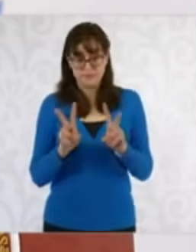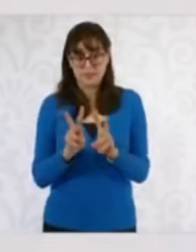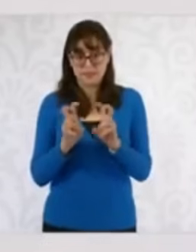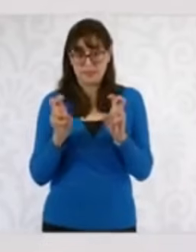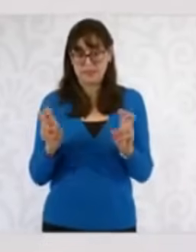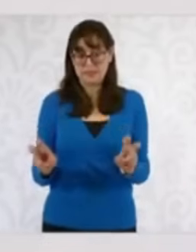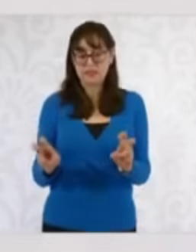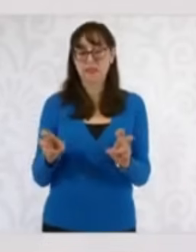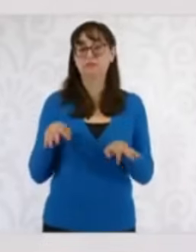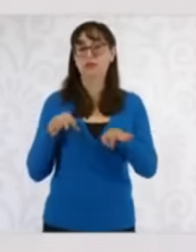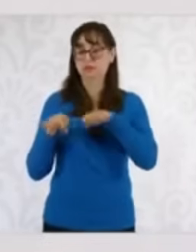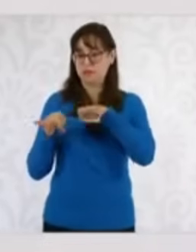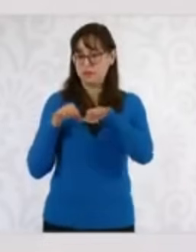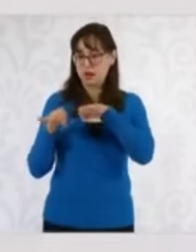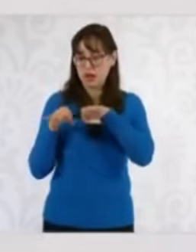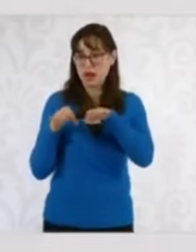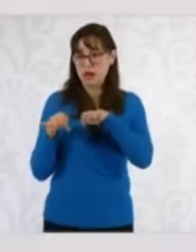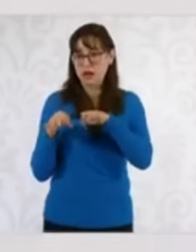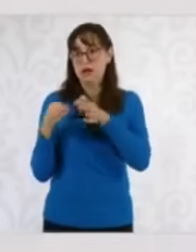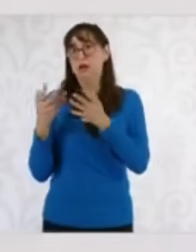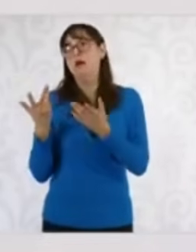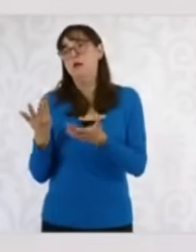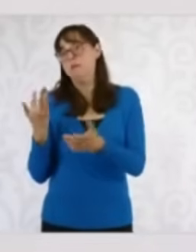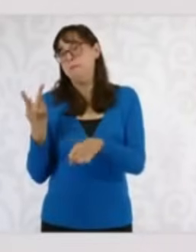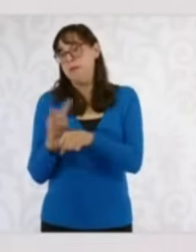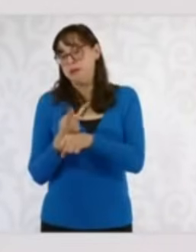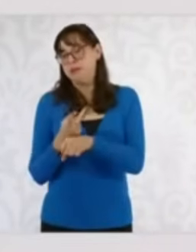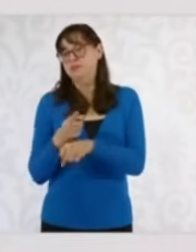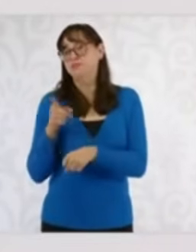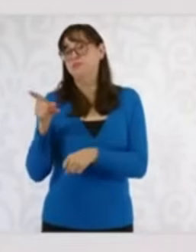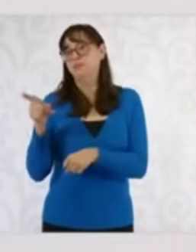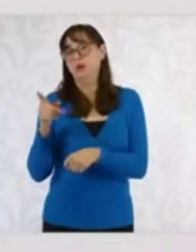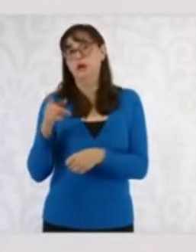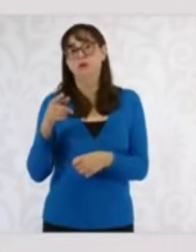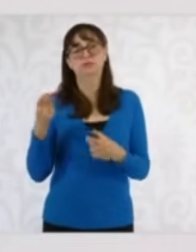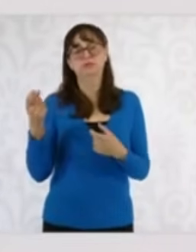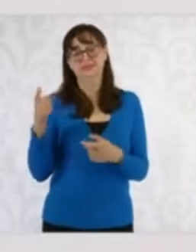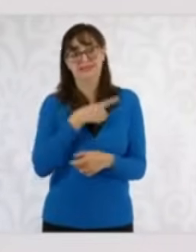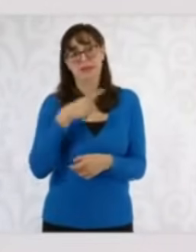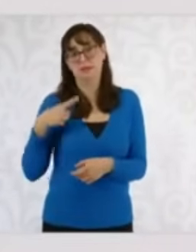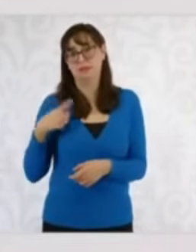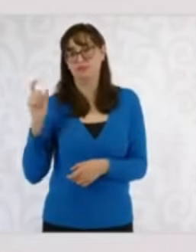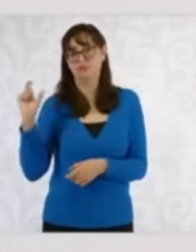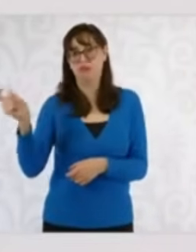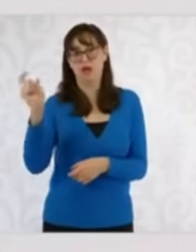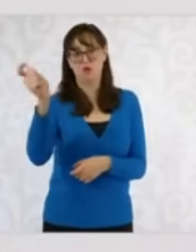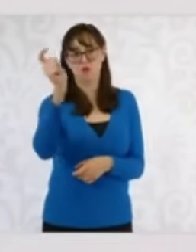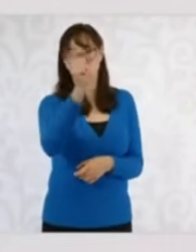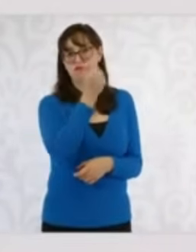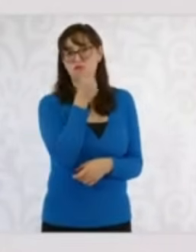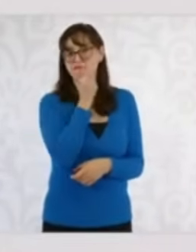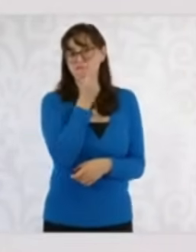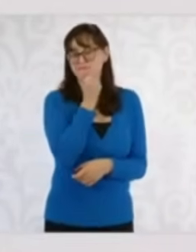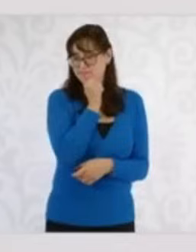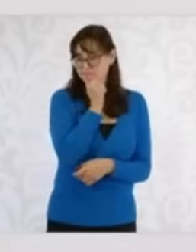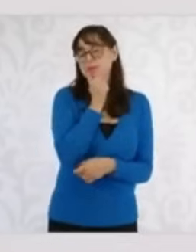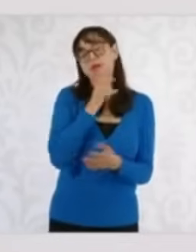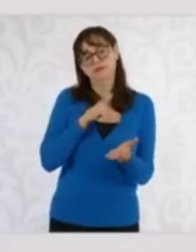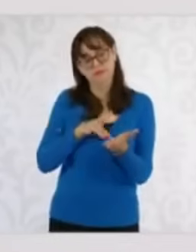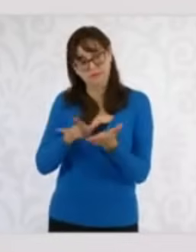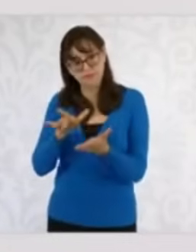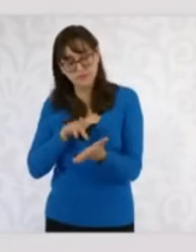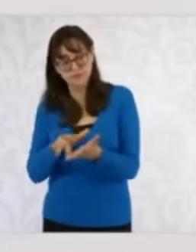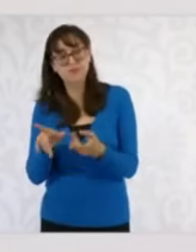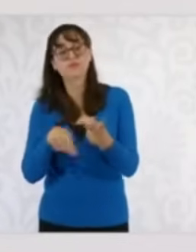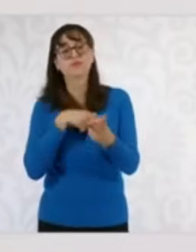que tiene algunos retrasos, y eso está trabajando Hacienda con Pemex. Se está trabajando para la simplificación de